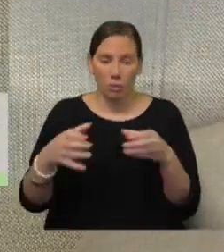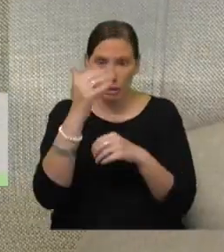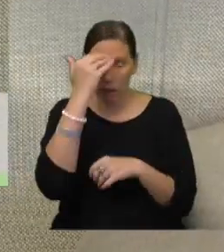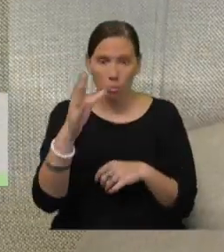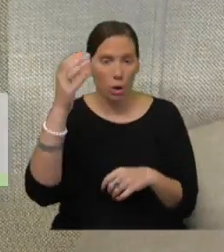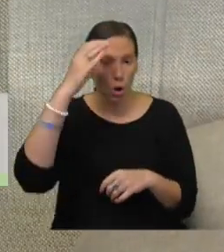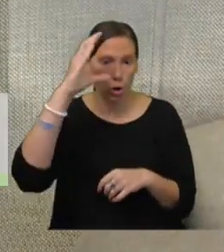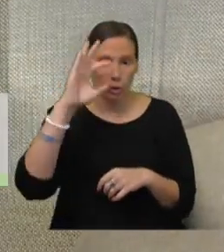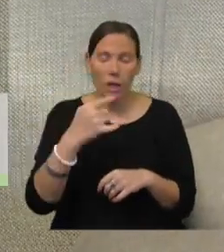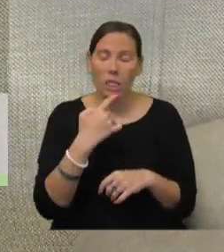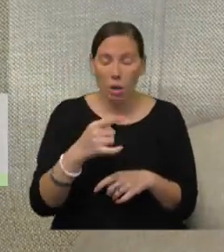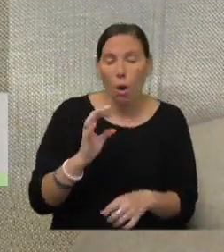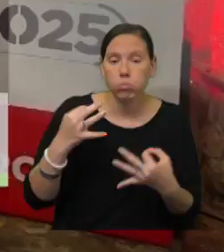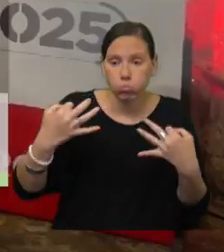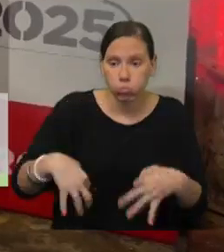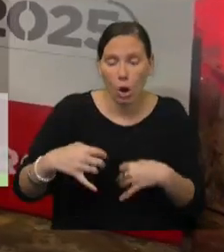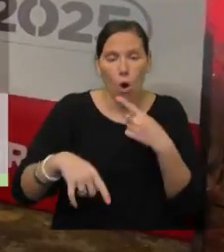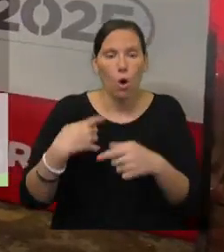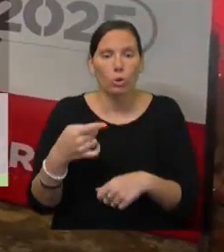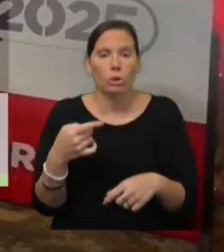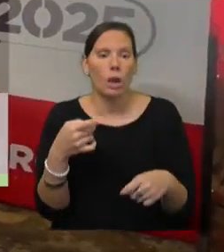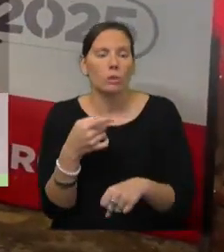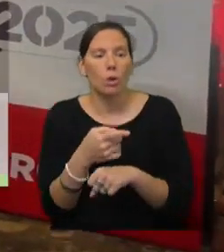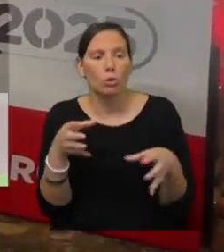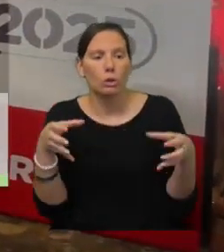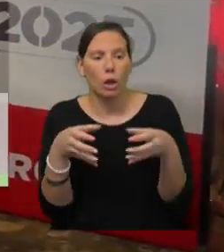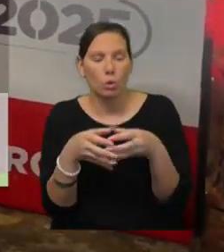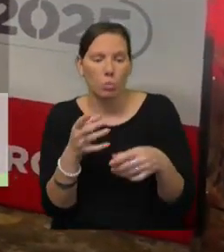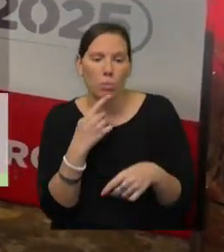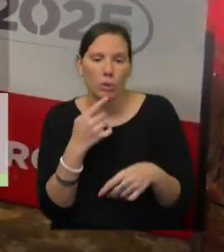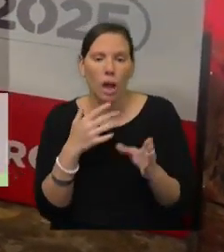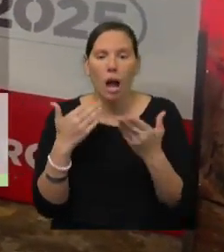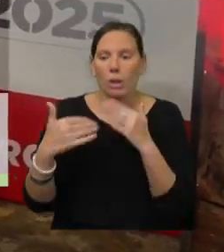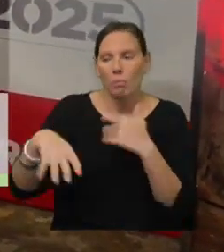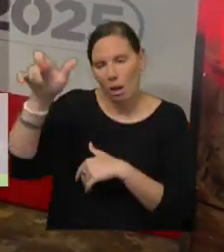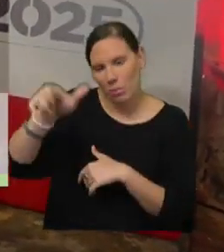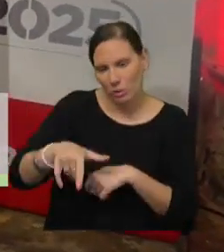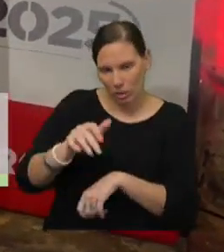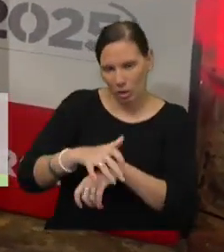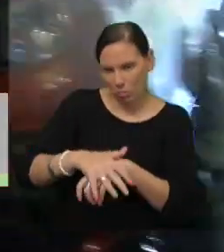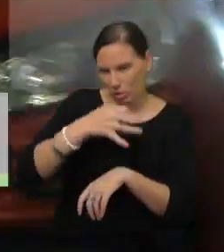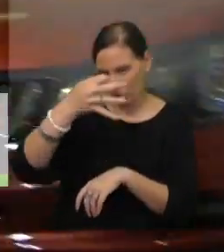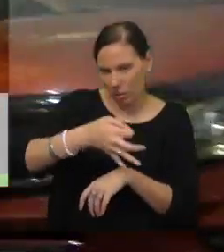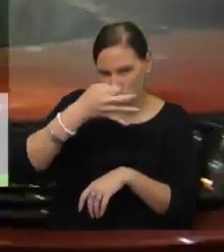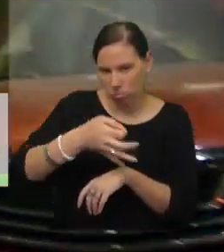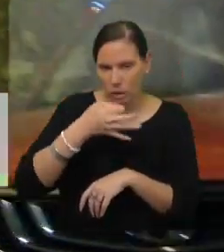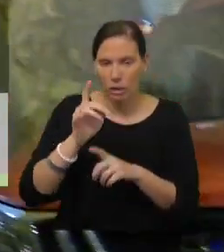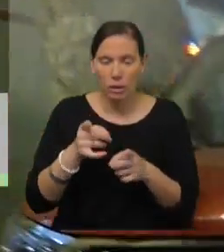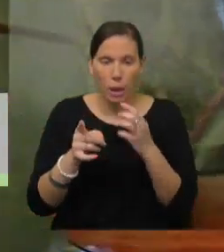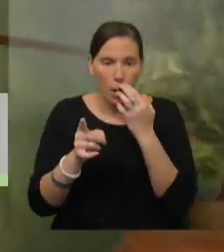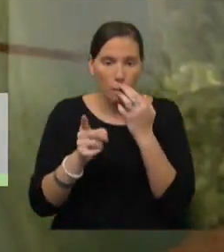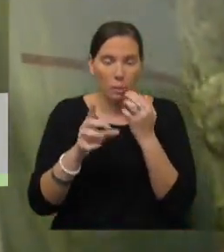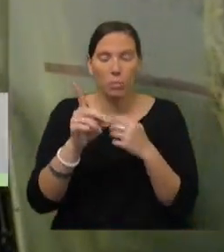cose dijo que las afirmaciones contra otras posturas políticas hablan más sobre quién las pronuncia se explica Así mismo el señor